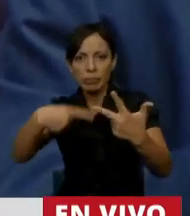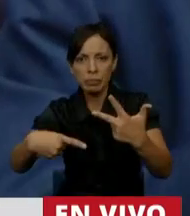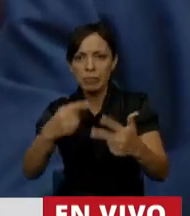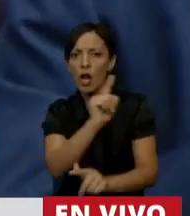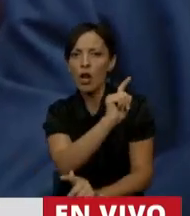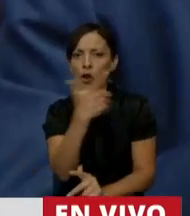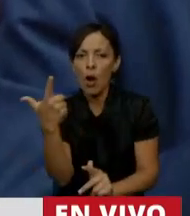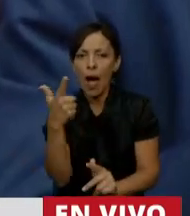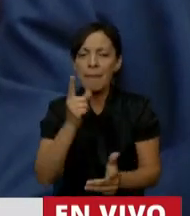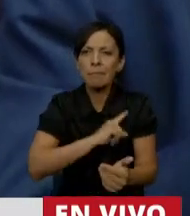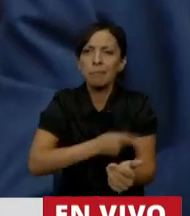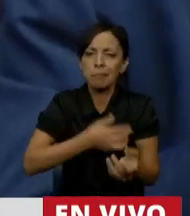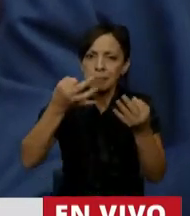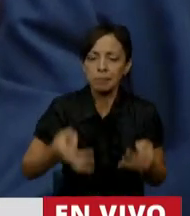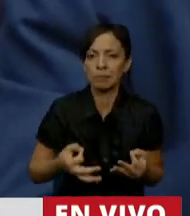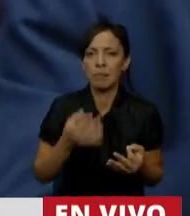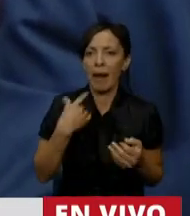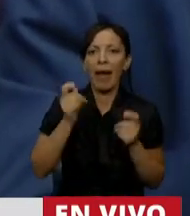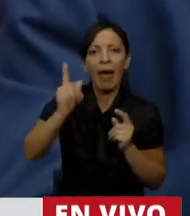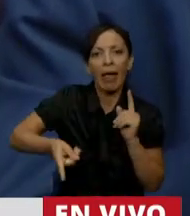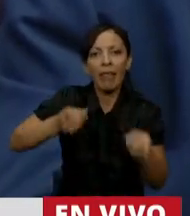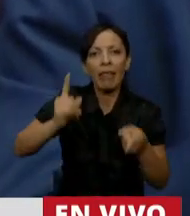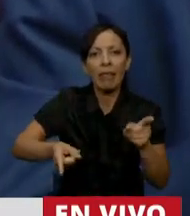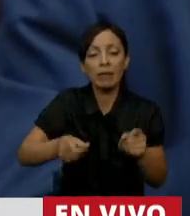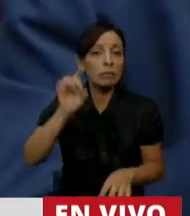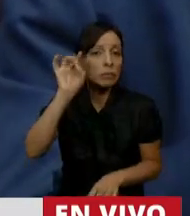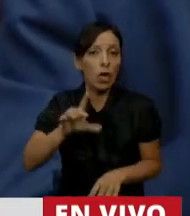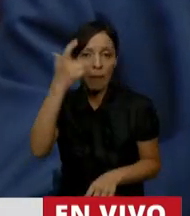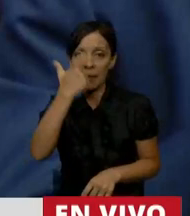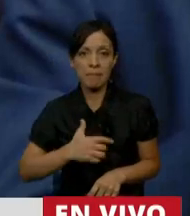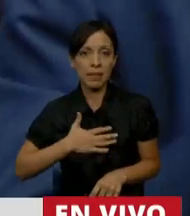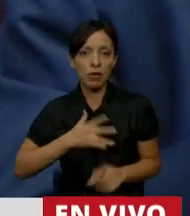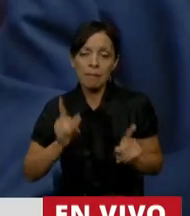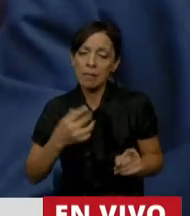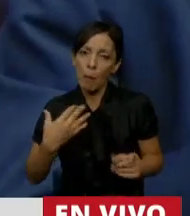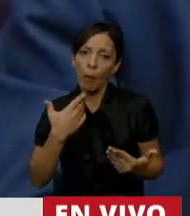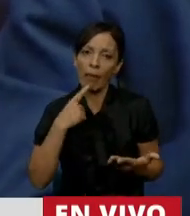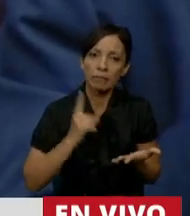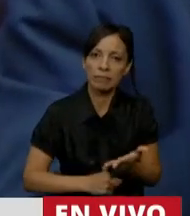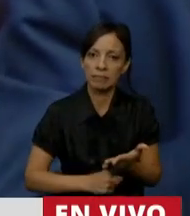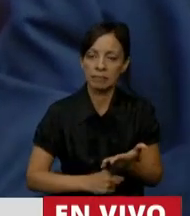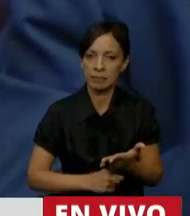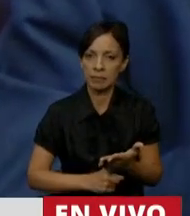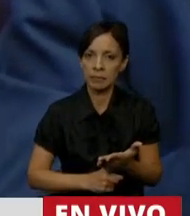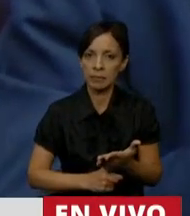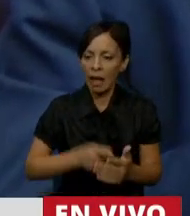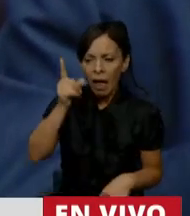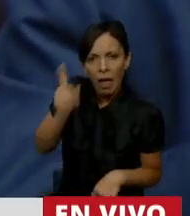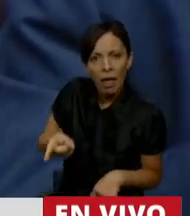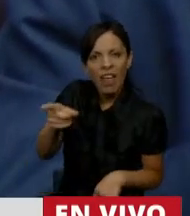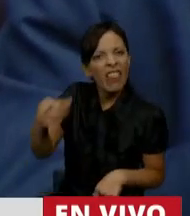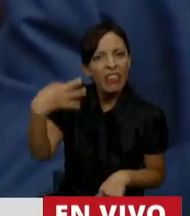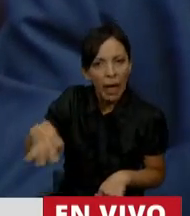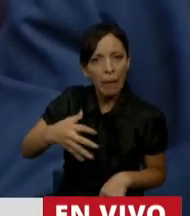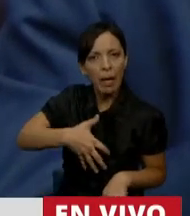la legitimidad para tomar esa decisión. Solo la persona implicada puede hacerlo. Imponer un embarazo es